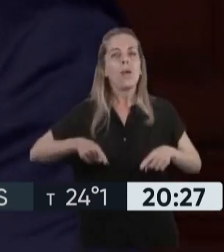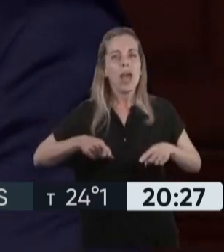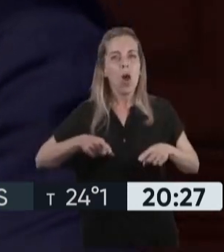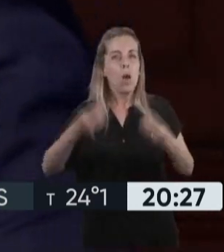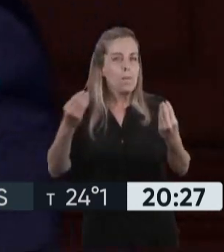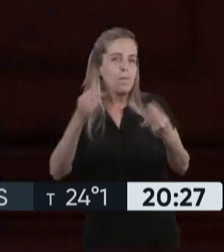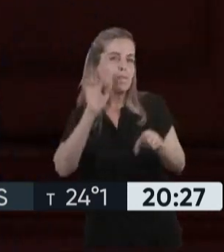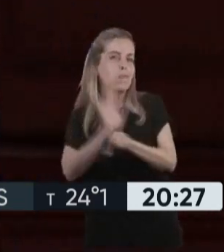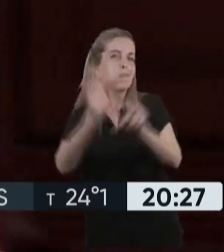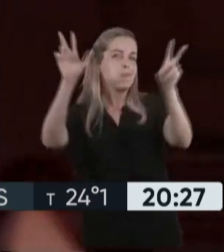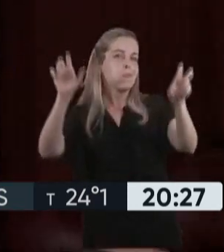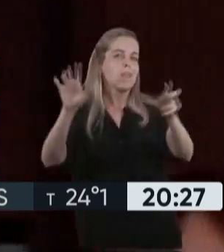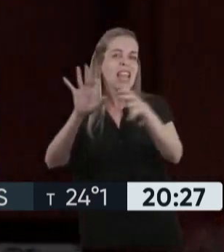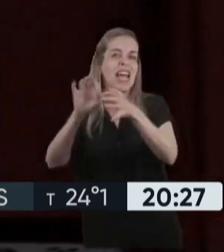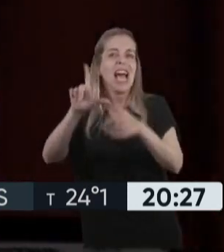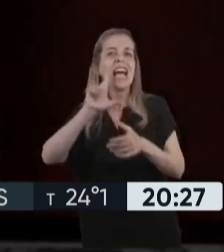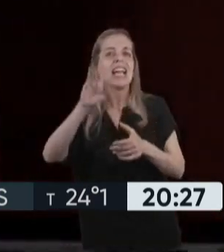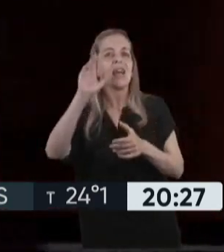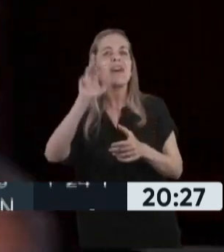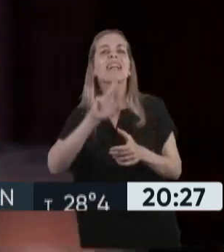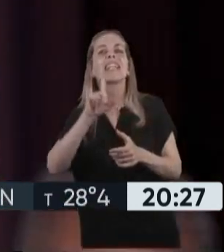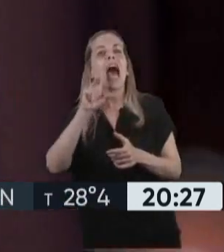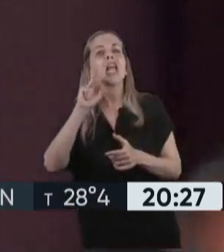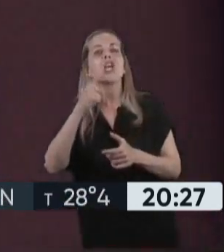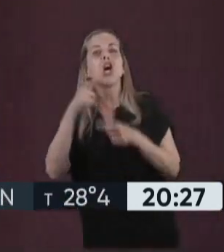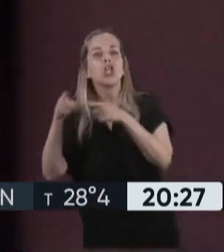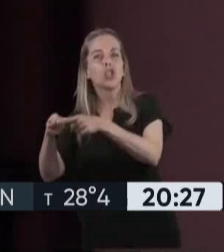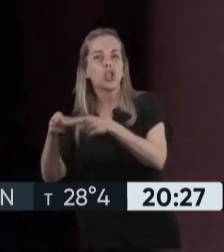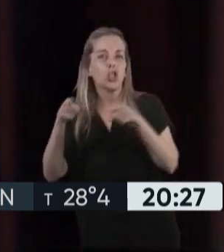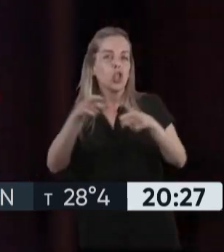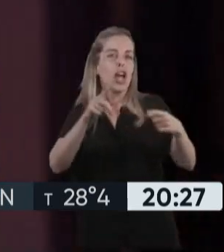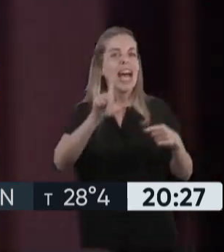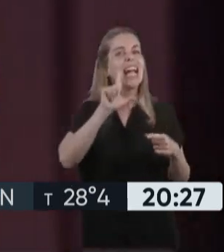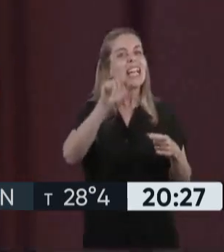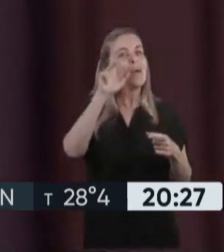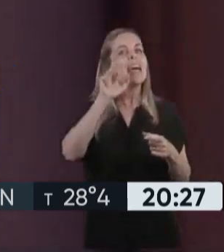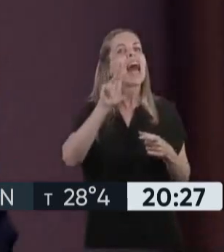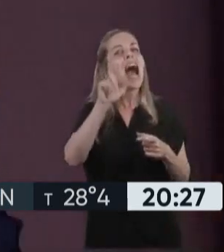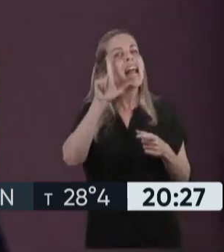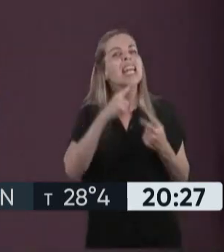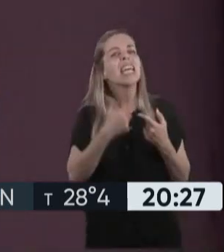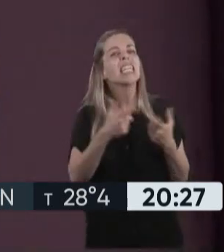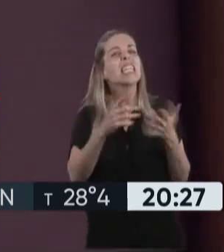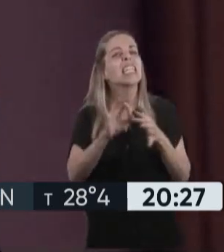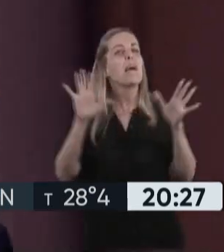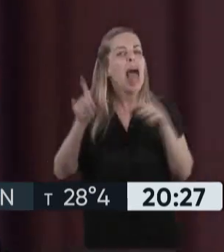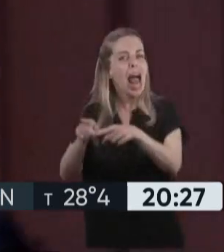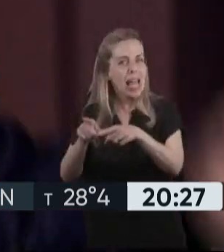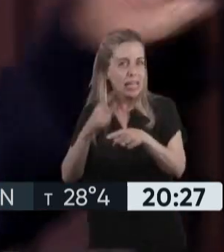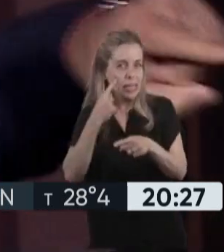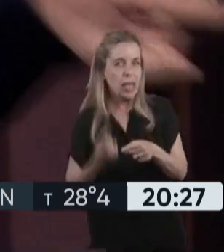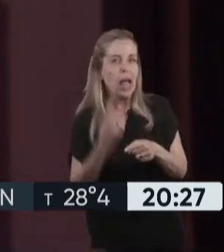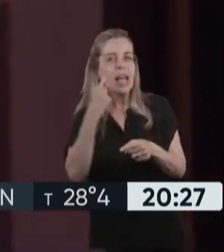el rótulo de libertarios, bajo el rótulo de liberales, aparecen